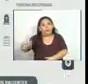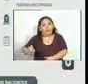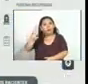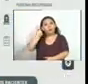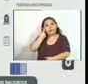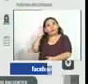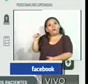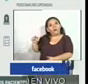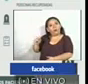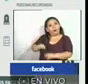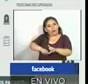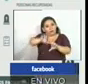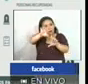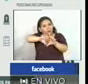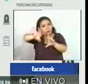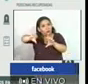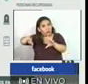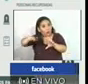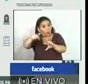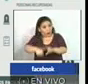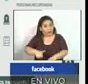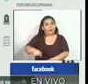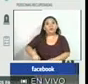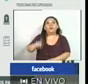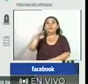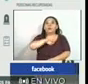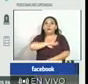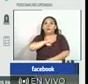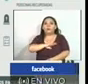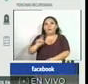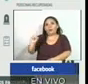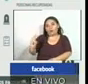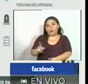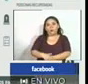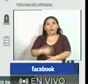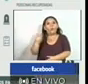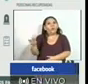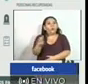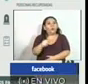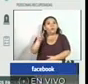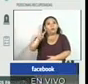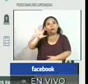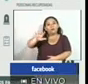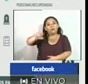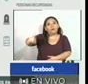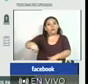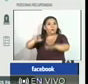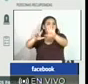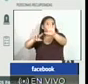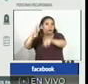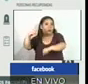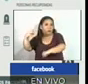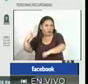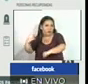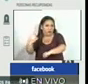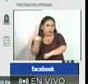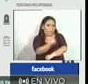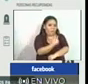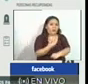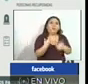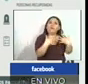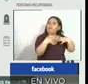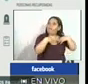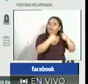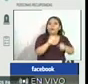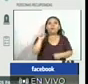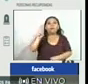Vamos a revisar las estadísticas en esta noche de 1 de septiembre. El total de casos, 25,820. Las personas recuperadas,